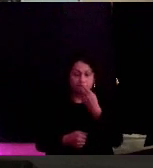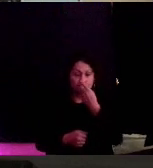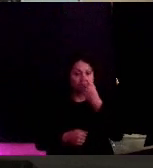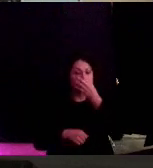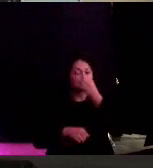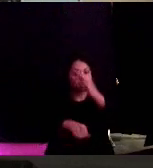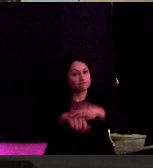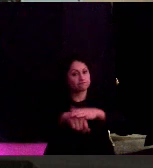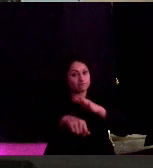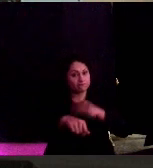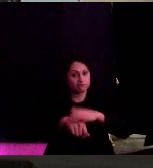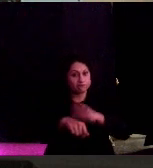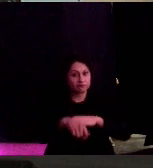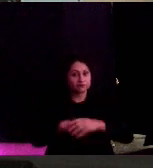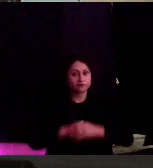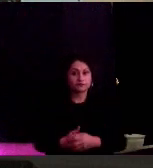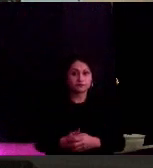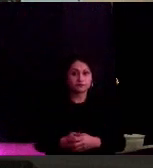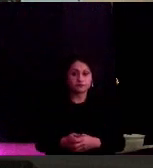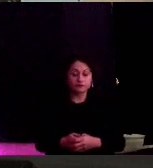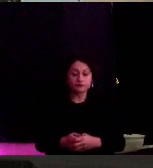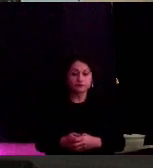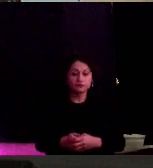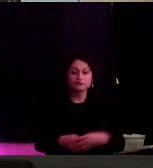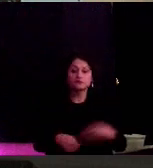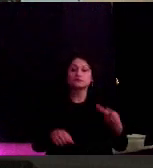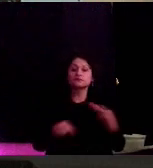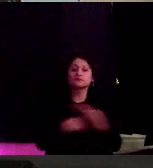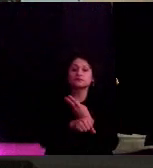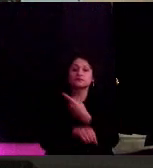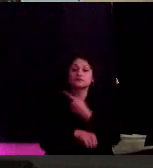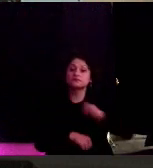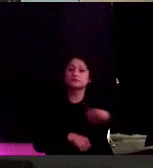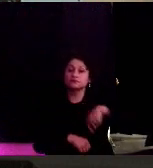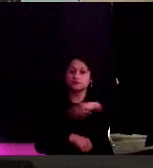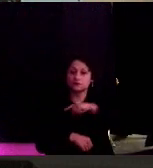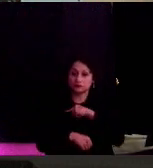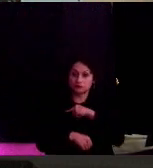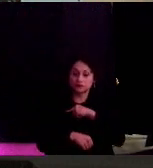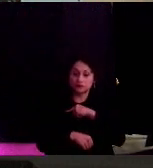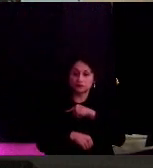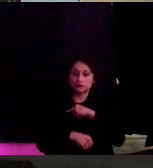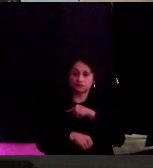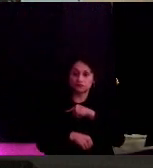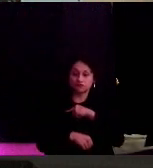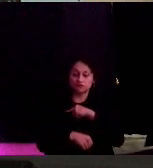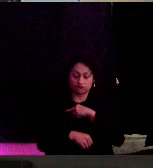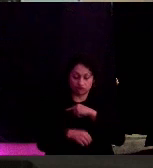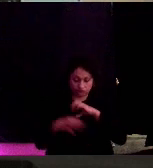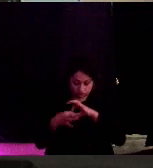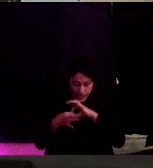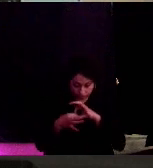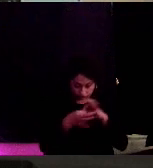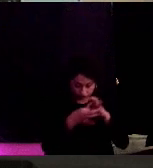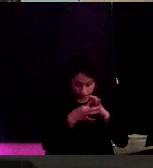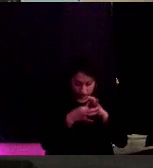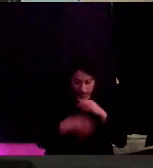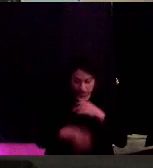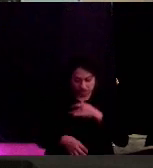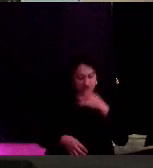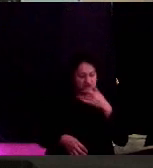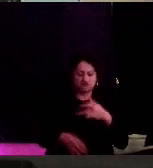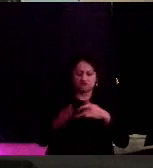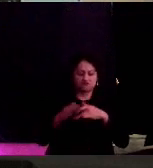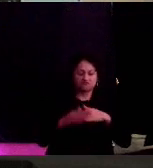decirles que lo que nos une ya no es el dolor, es la fuerza,